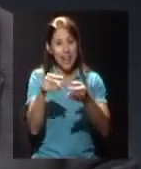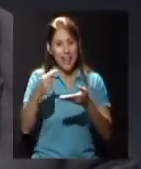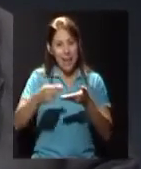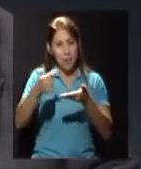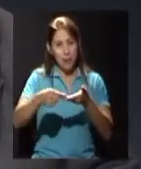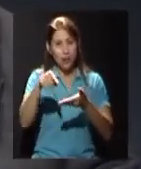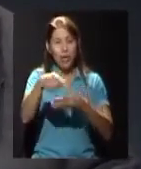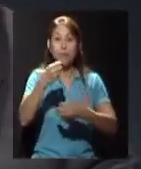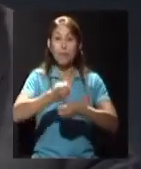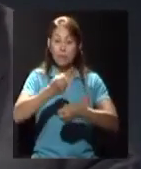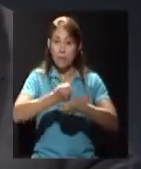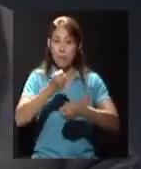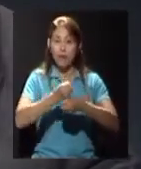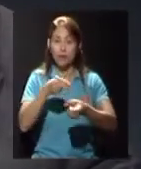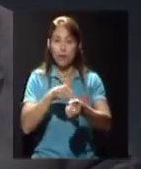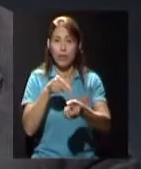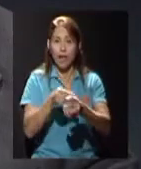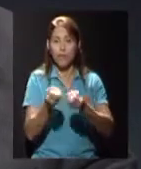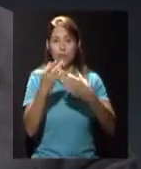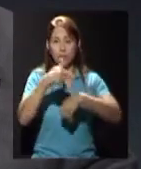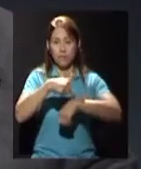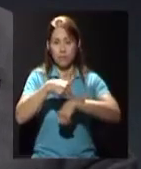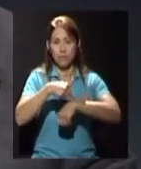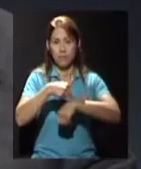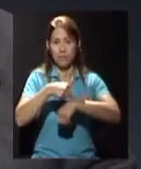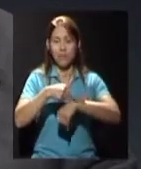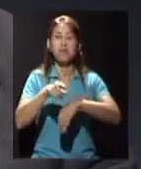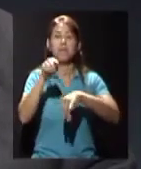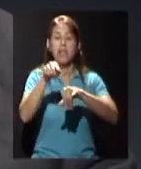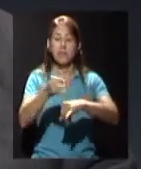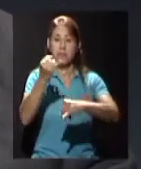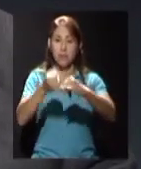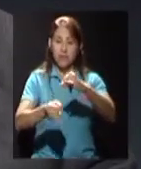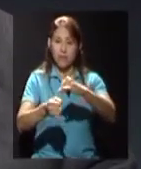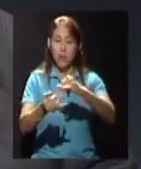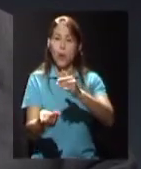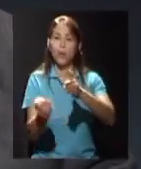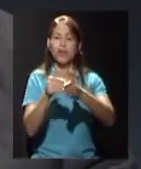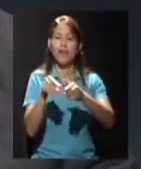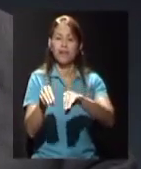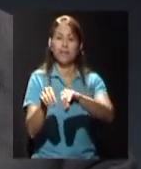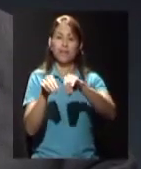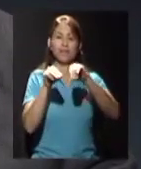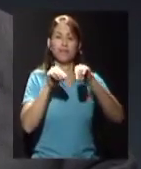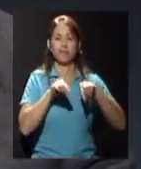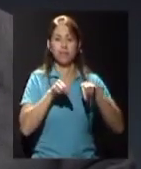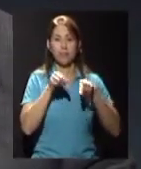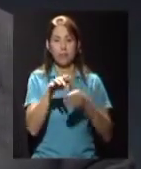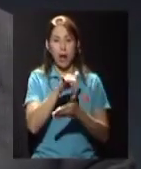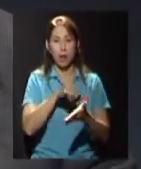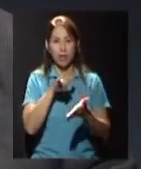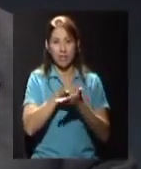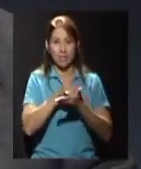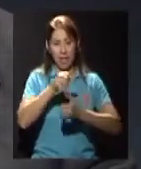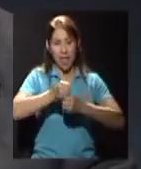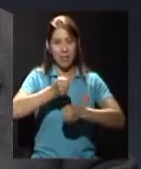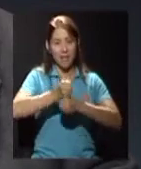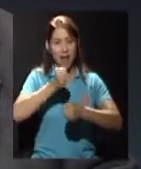tiempo en el hospital y posteriormente me regreso a san jose de nuevo a trabajar alajuelita